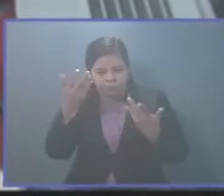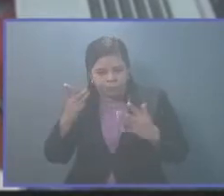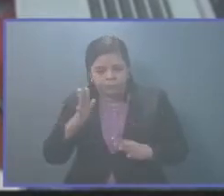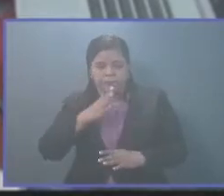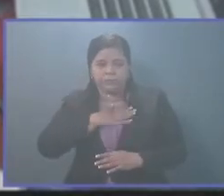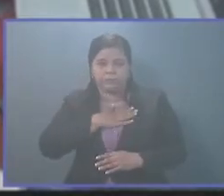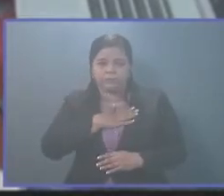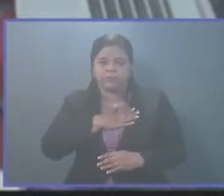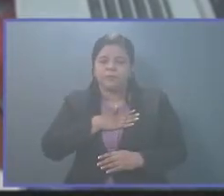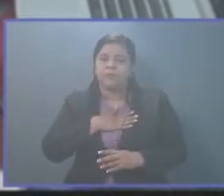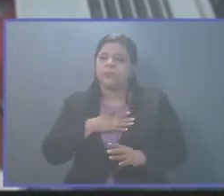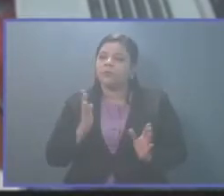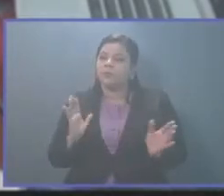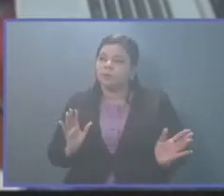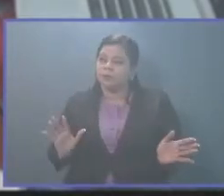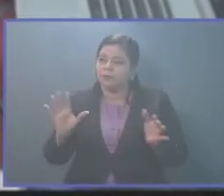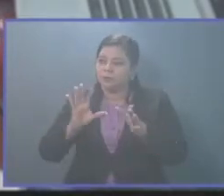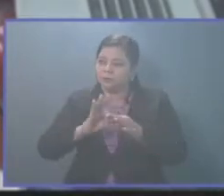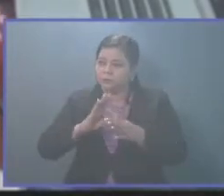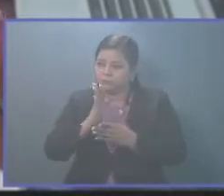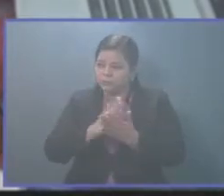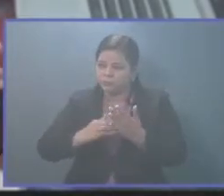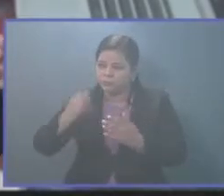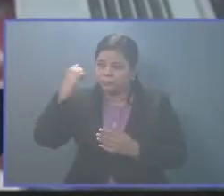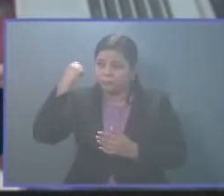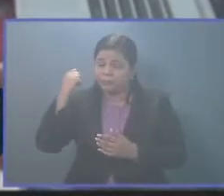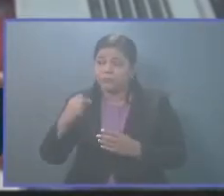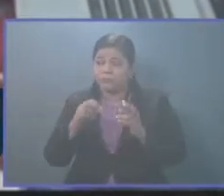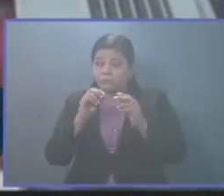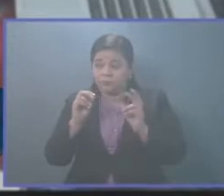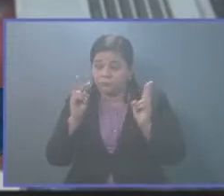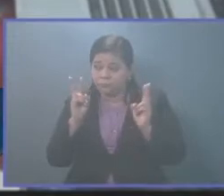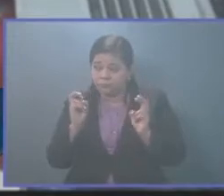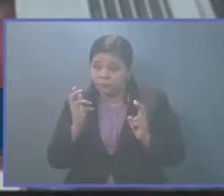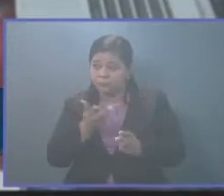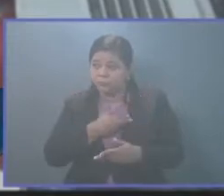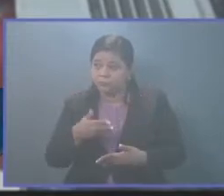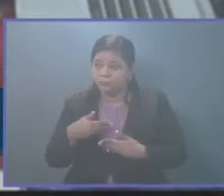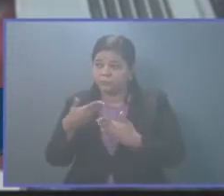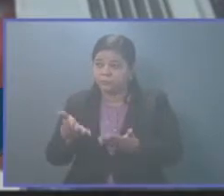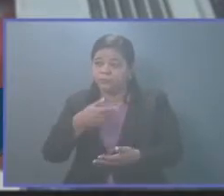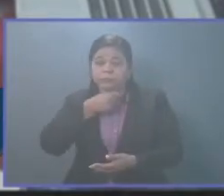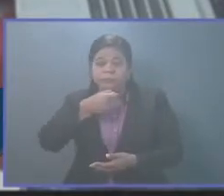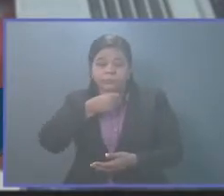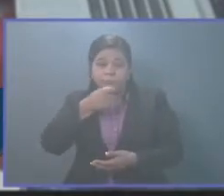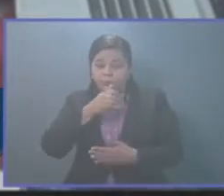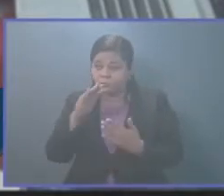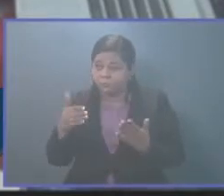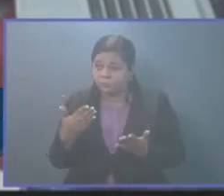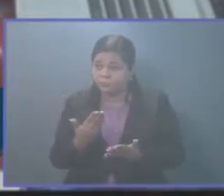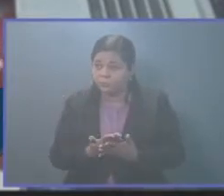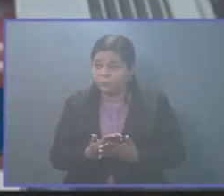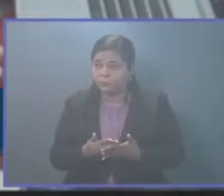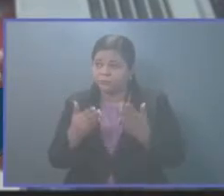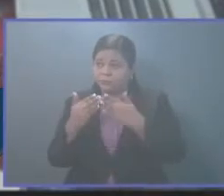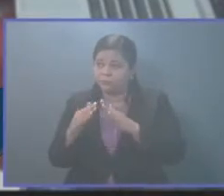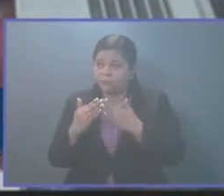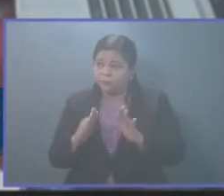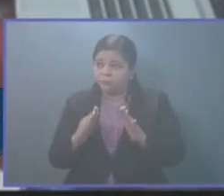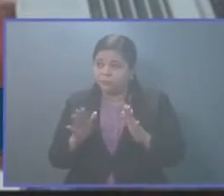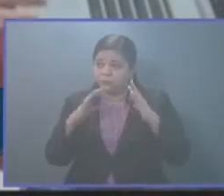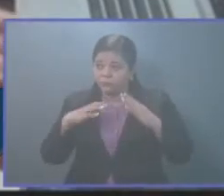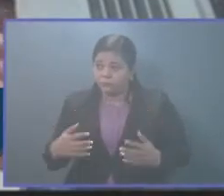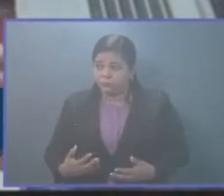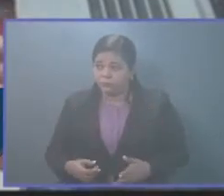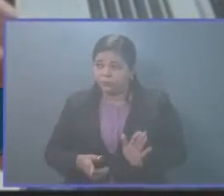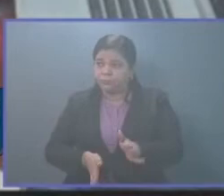muy importante y por eso el tema de entregar estas informaciones a los distintos órganos del Estado,